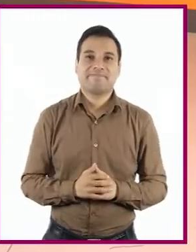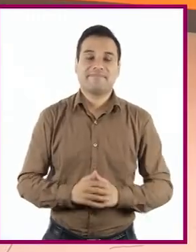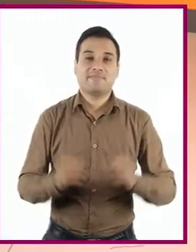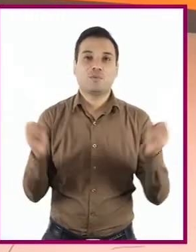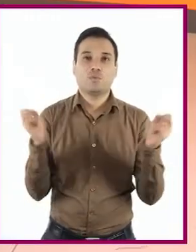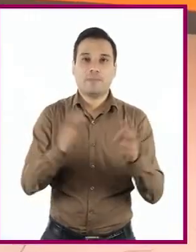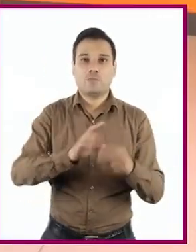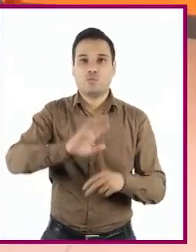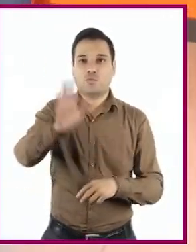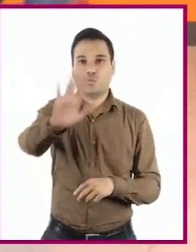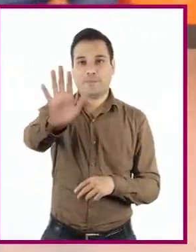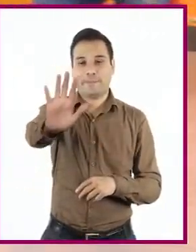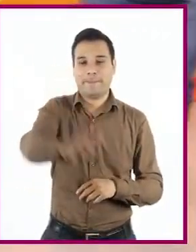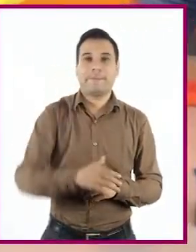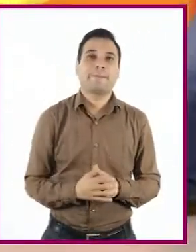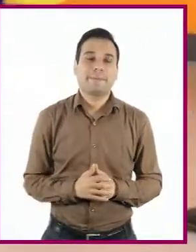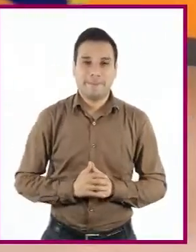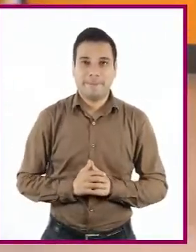¡Hasta pronto!